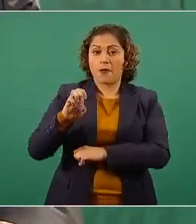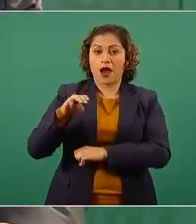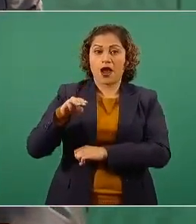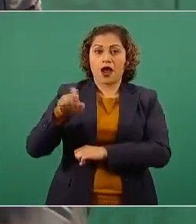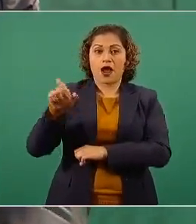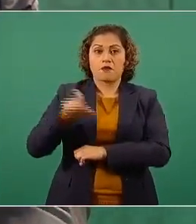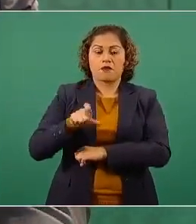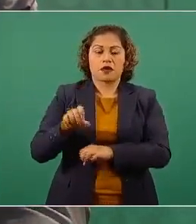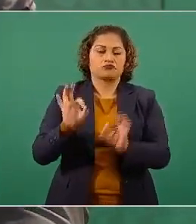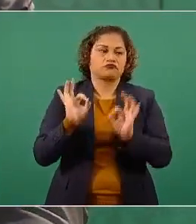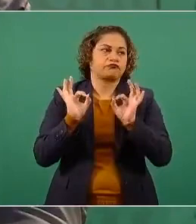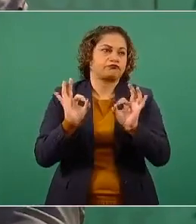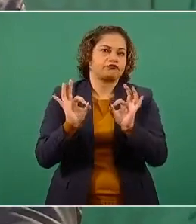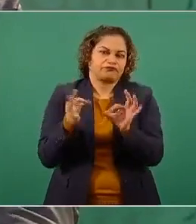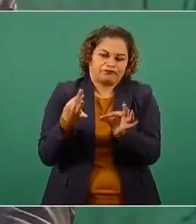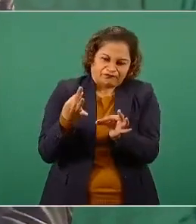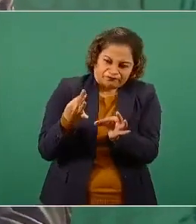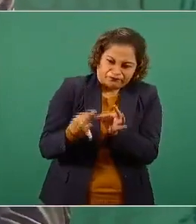con tecnología